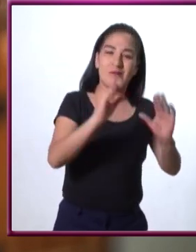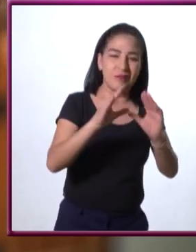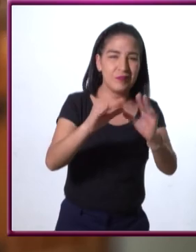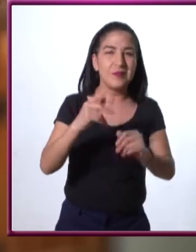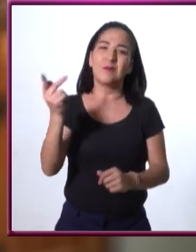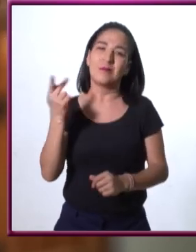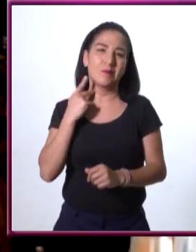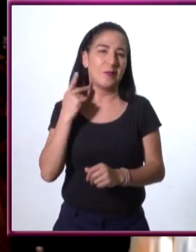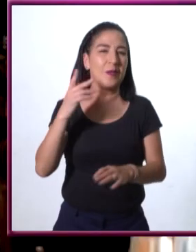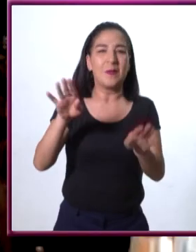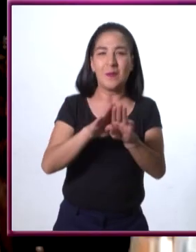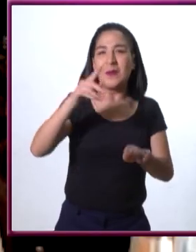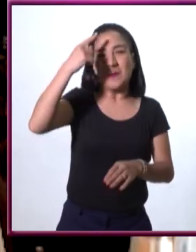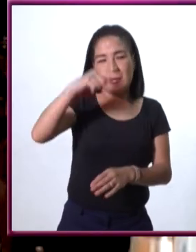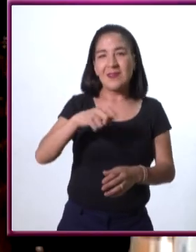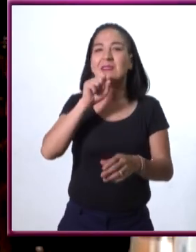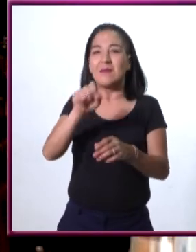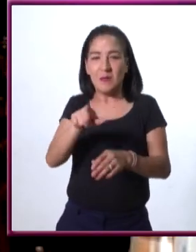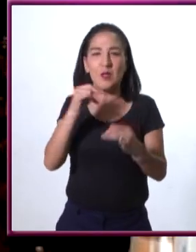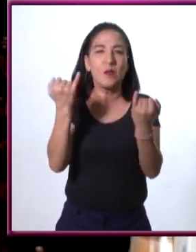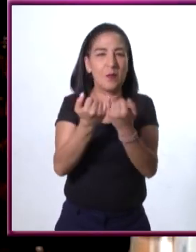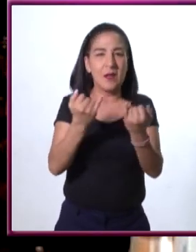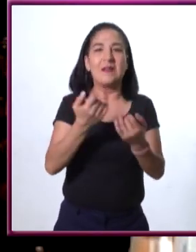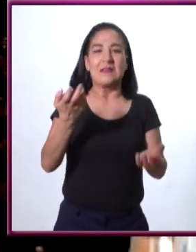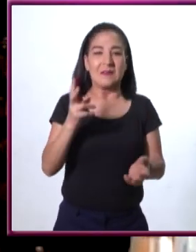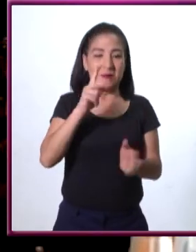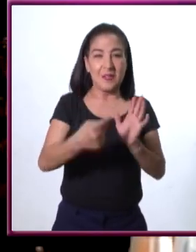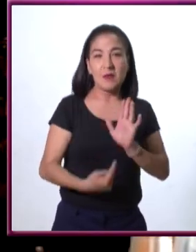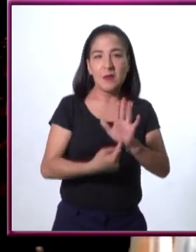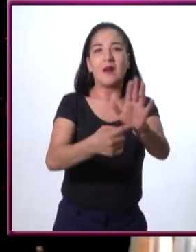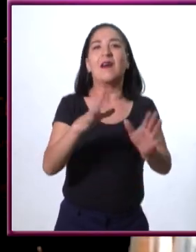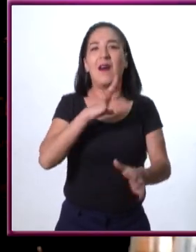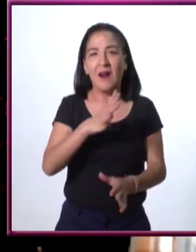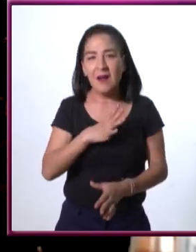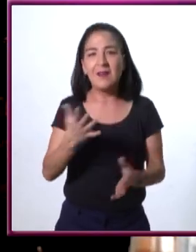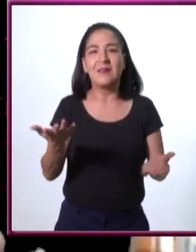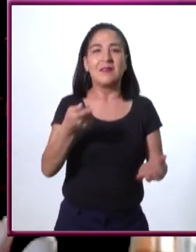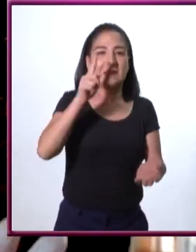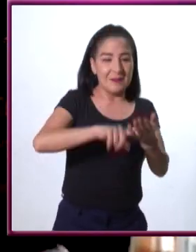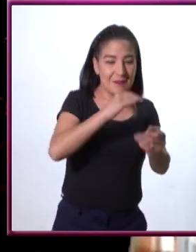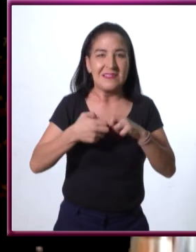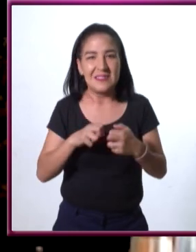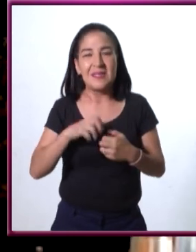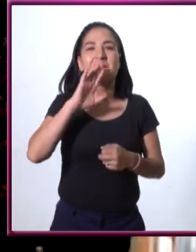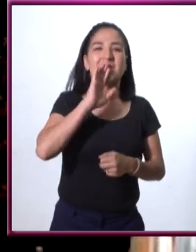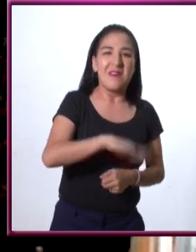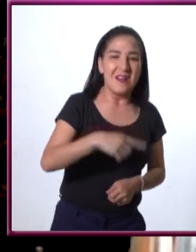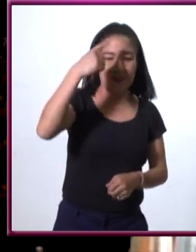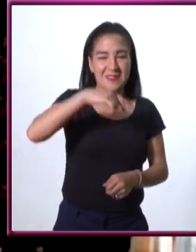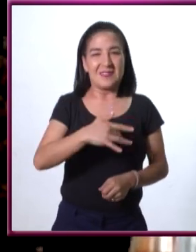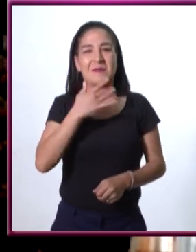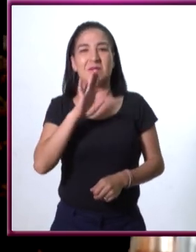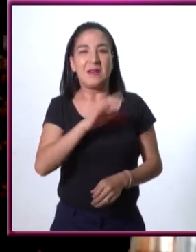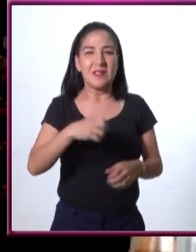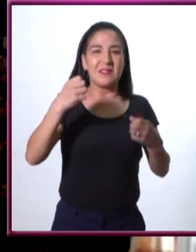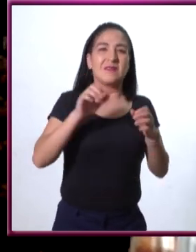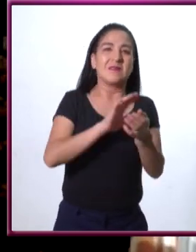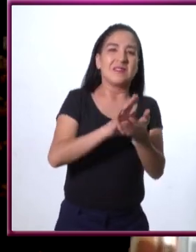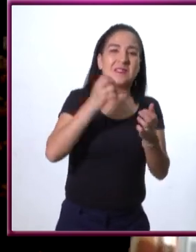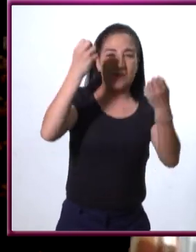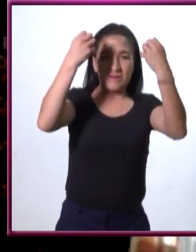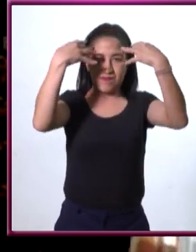en la política pública y que hay mucha evidencia, tanto, decía yo, en el ámbito de la investigación básica como en el de la translacional